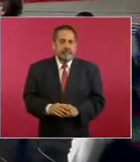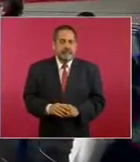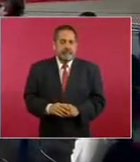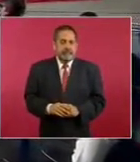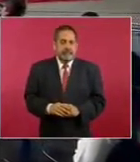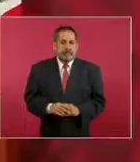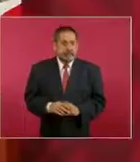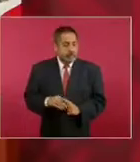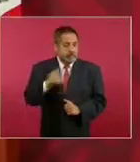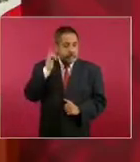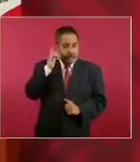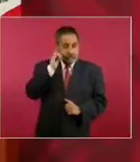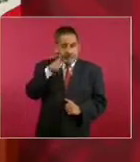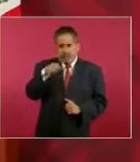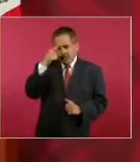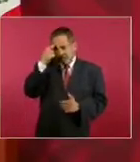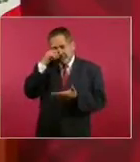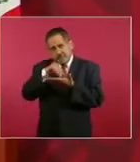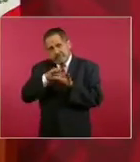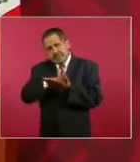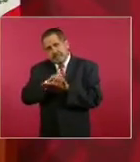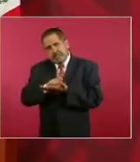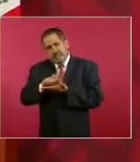y ojalá y apunten.